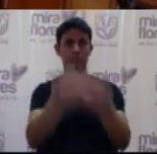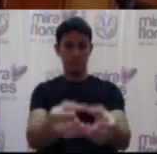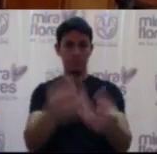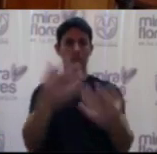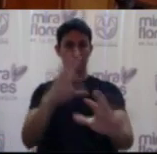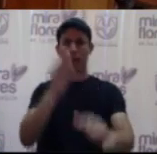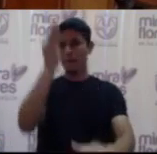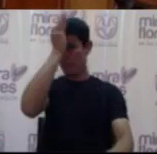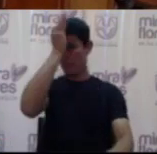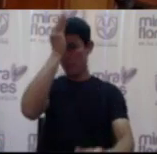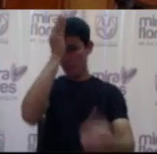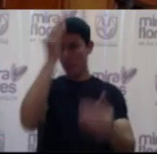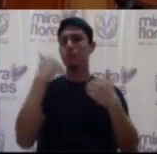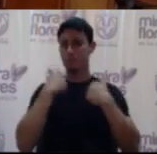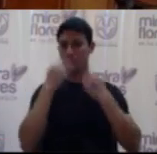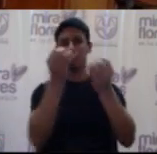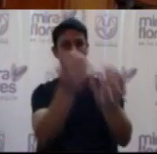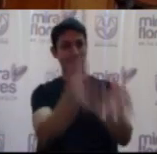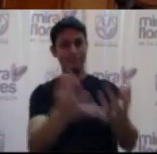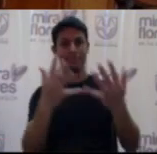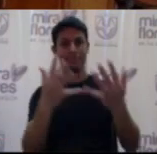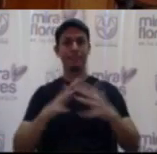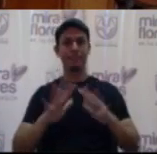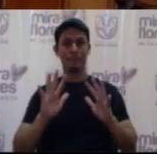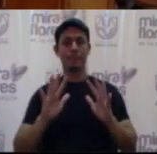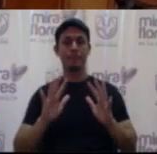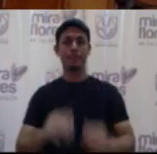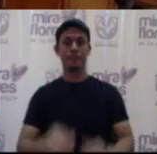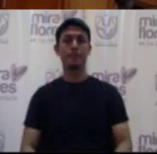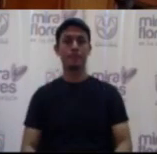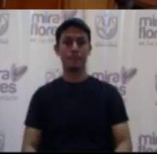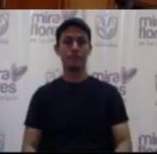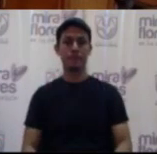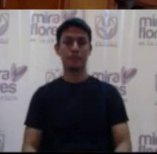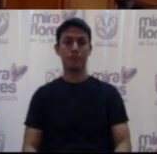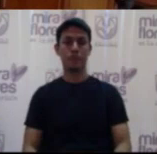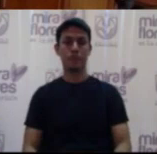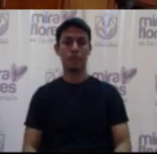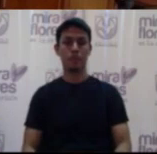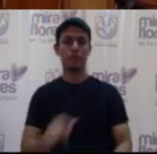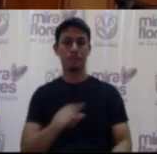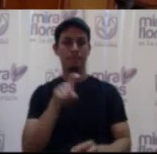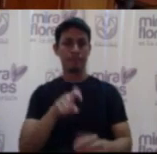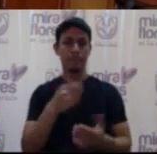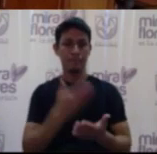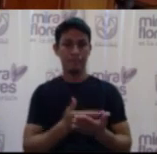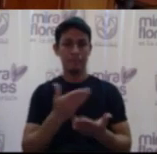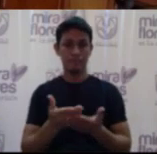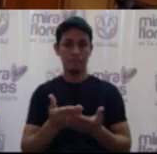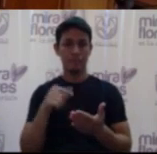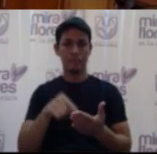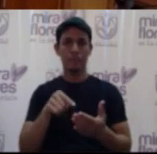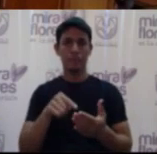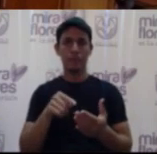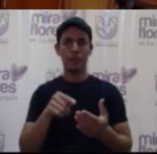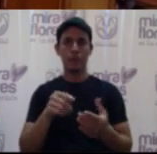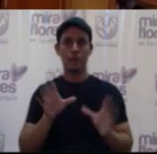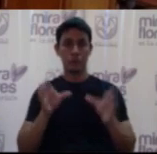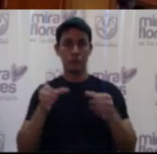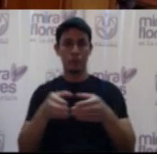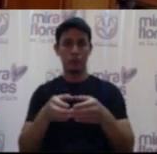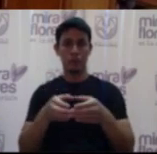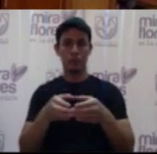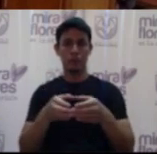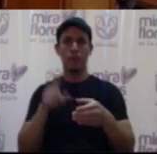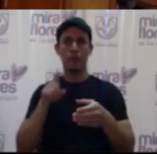los bomberos o va a ser próximamente puesta a su disposición? Con la aprobación del acuerdo de consejo se iniciaría el trámite